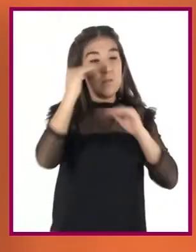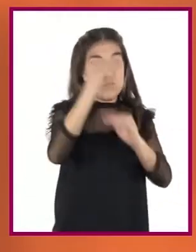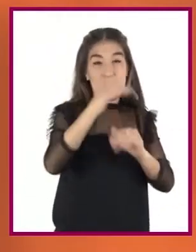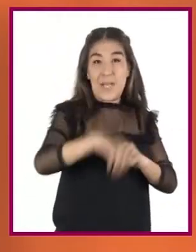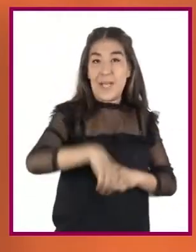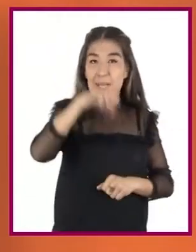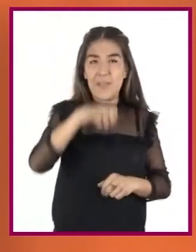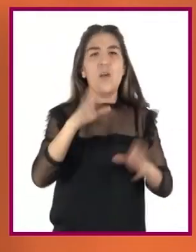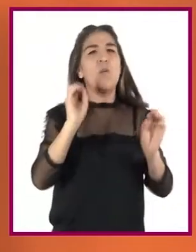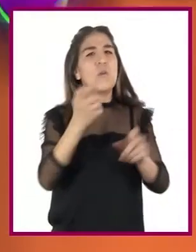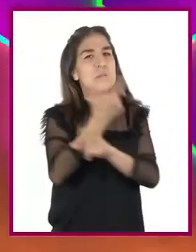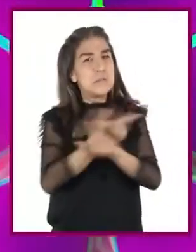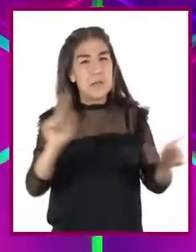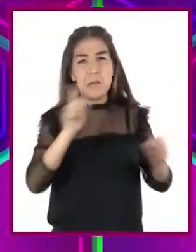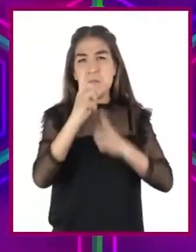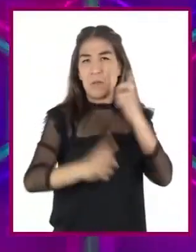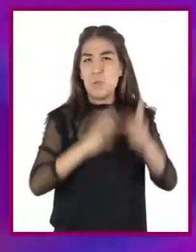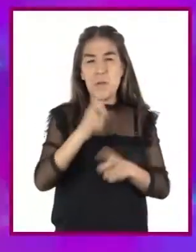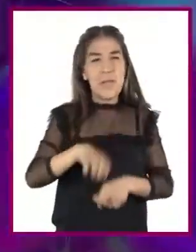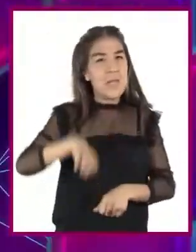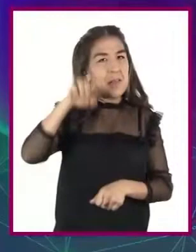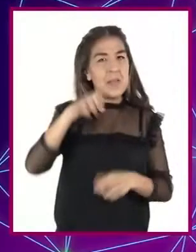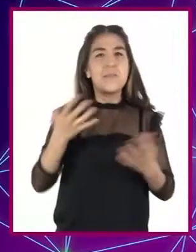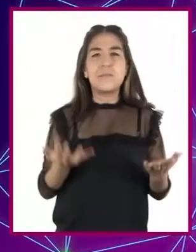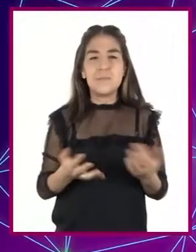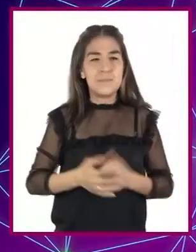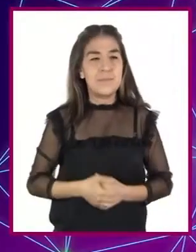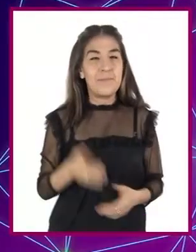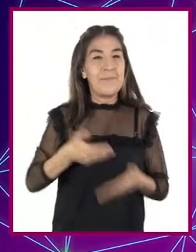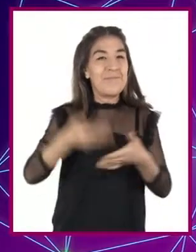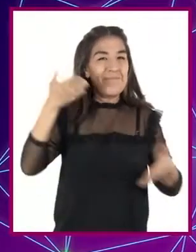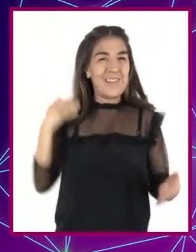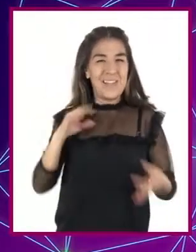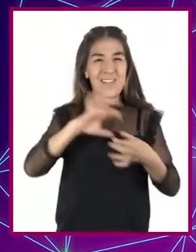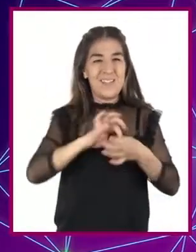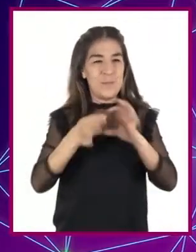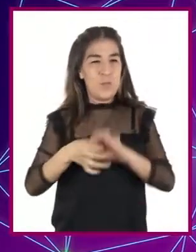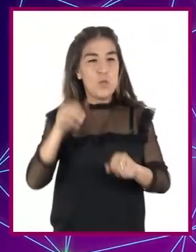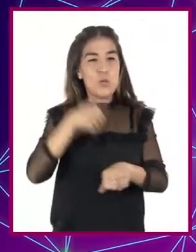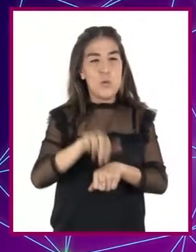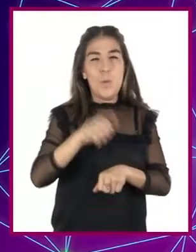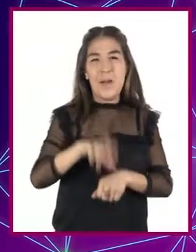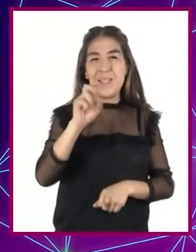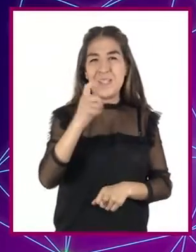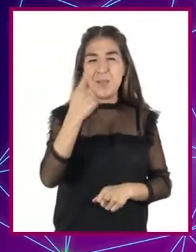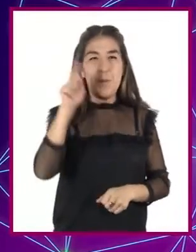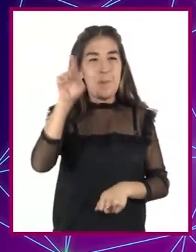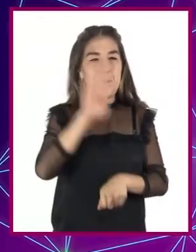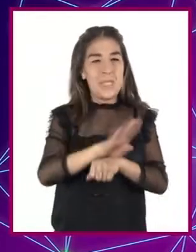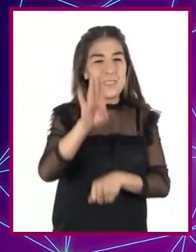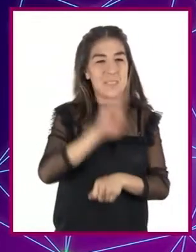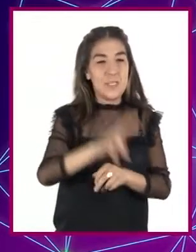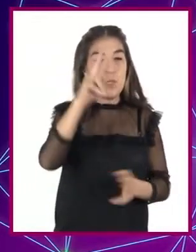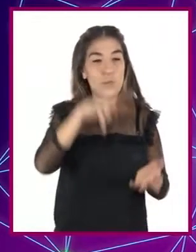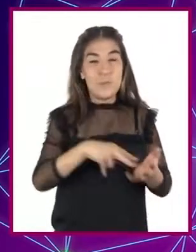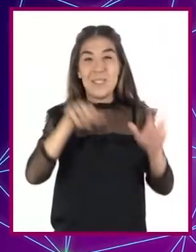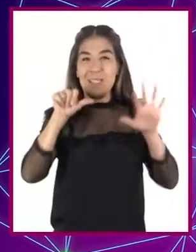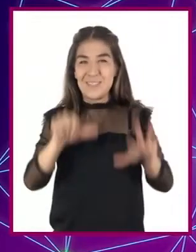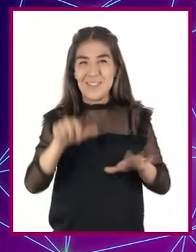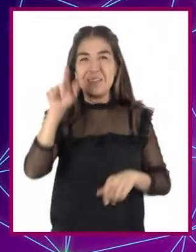participar deportistas de cualquier edad? En las pasadas Olimpiadas número 31, celebradas en Brasil en